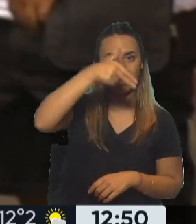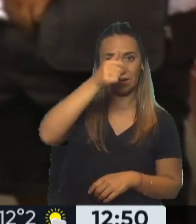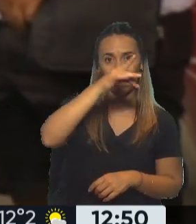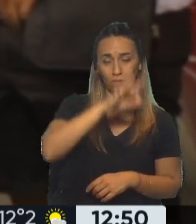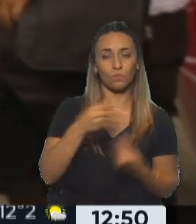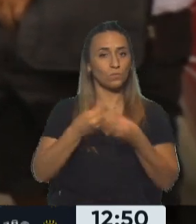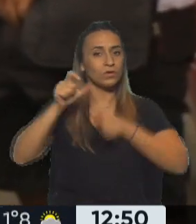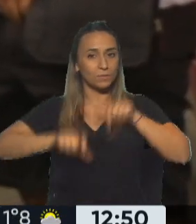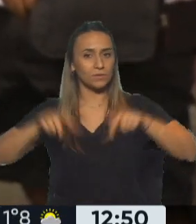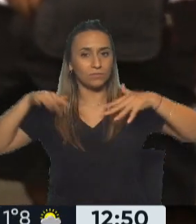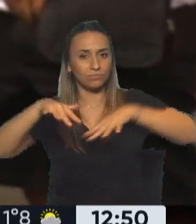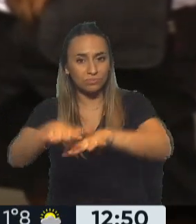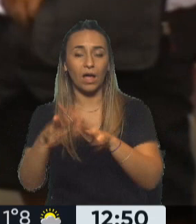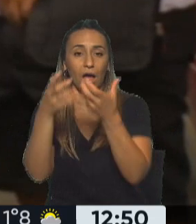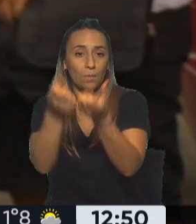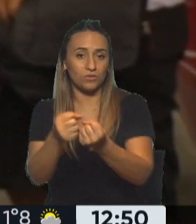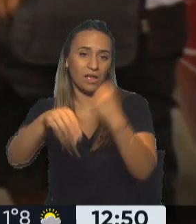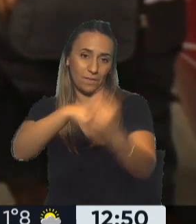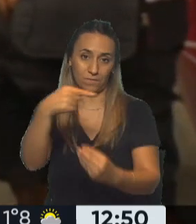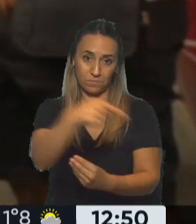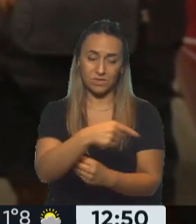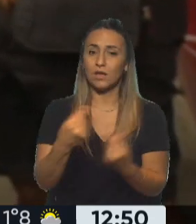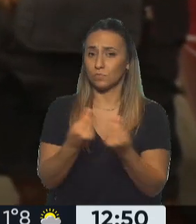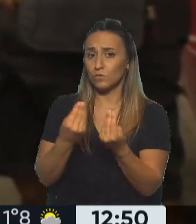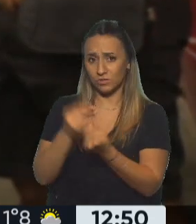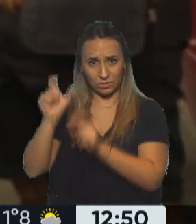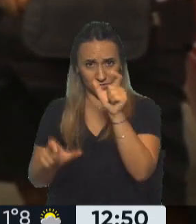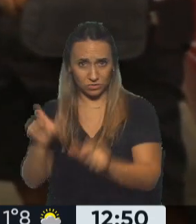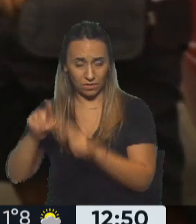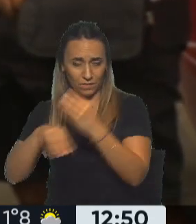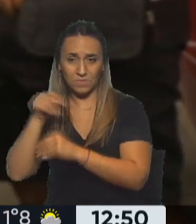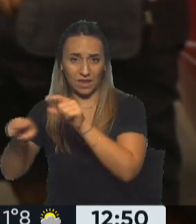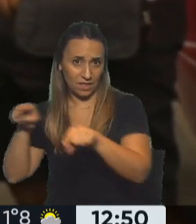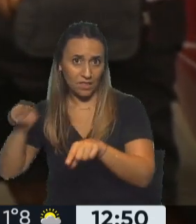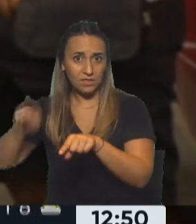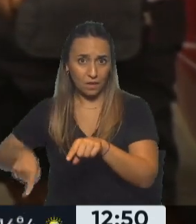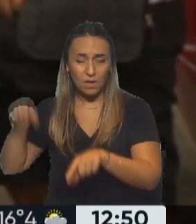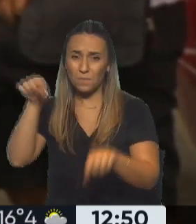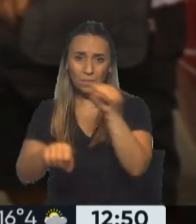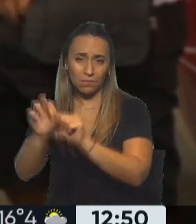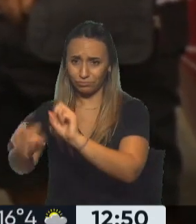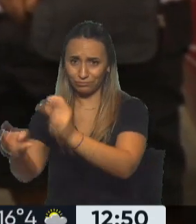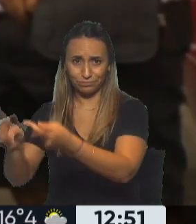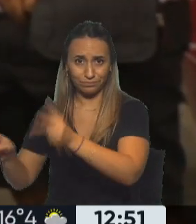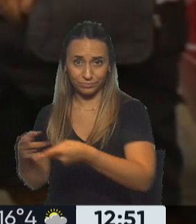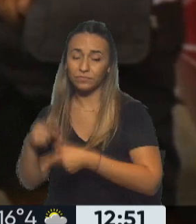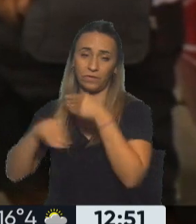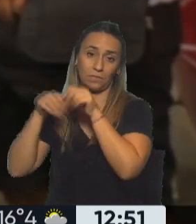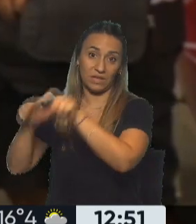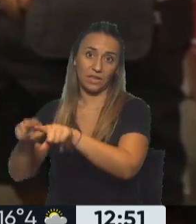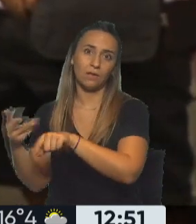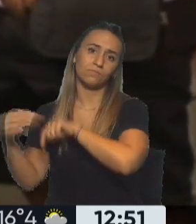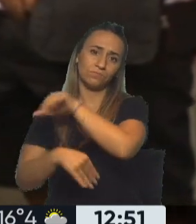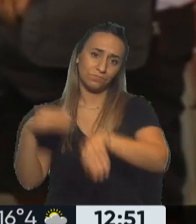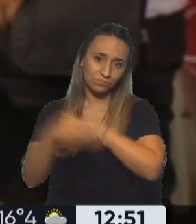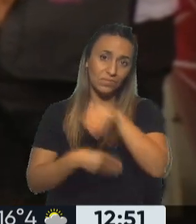Báez Sosa. Entre ellos, familiares de víctimas de la violencia, como así también personas que siguieron el caso por televisión, por